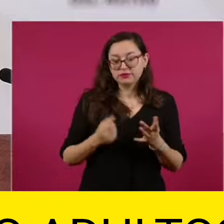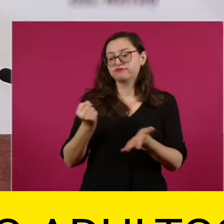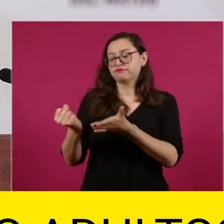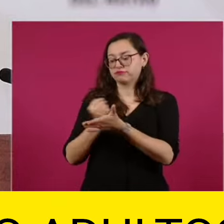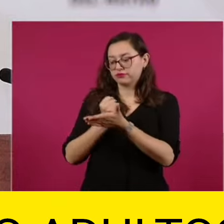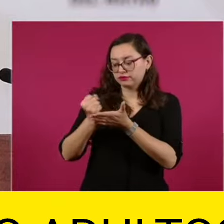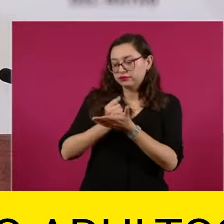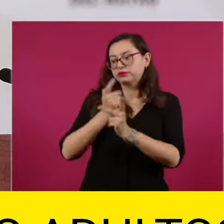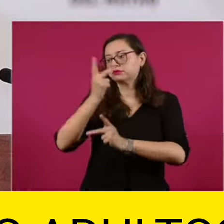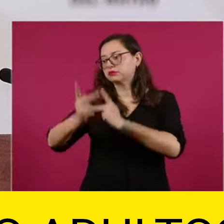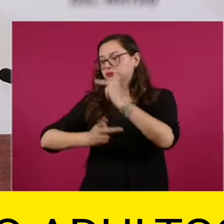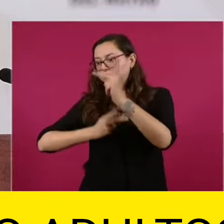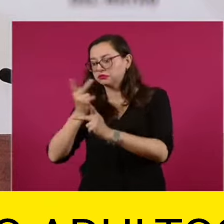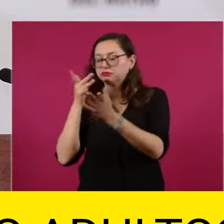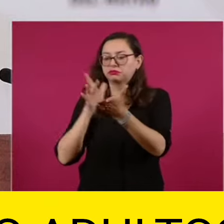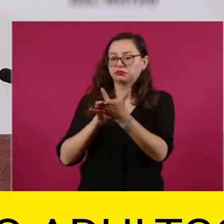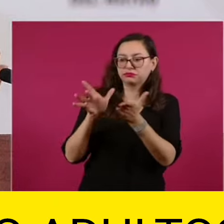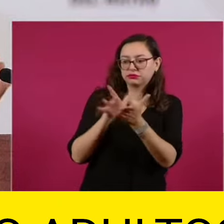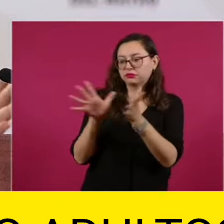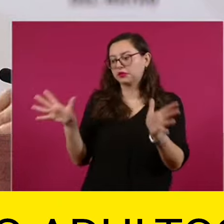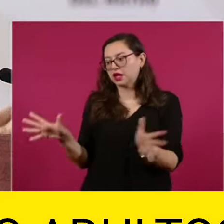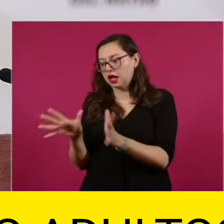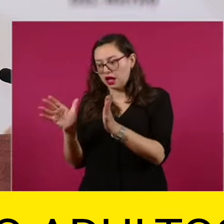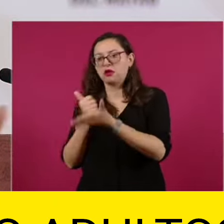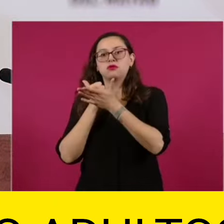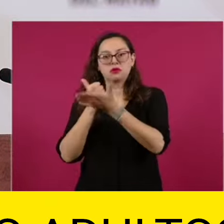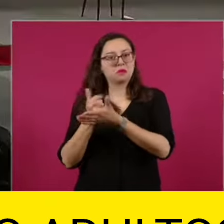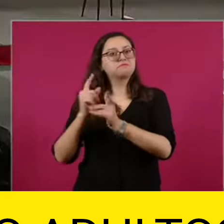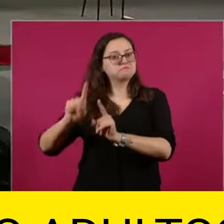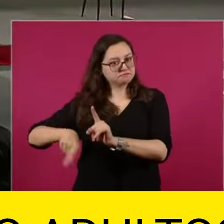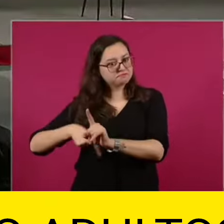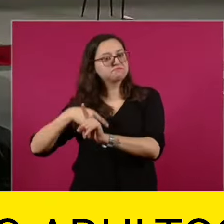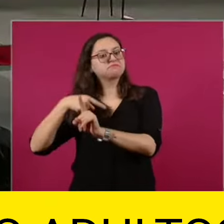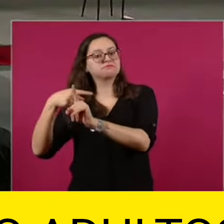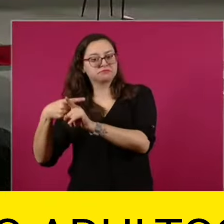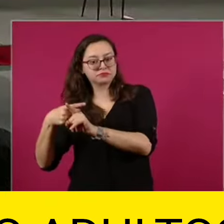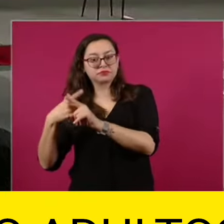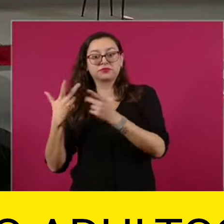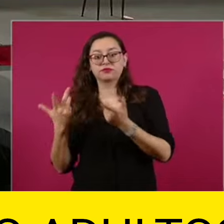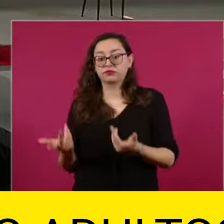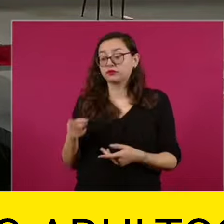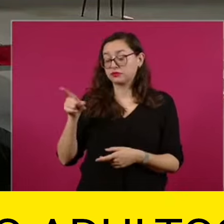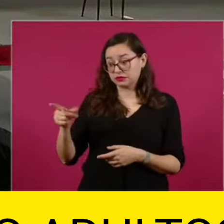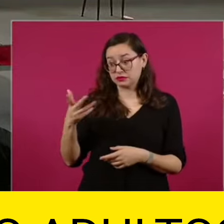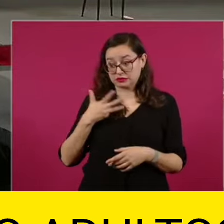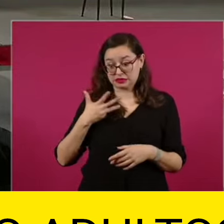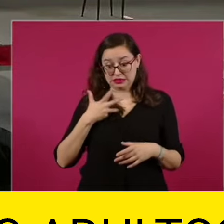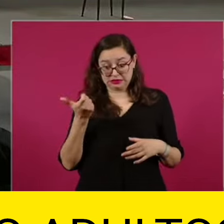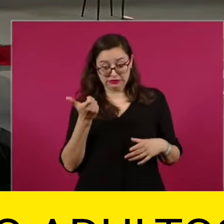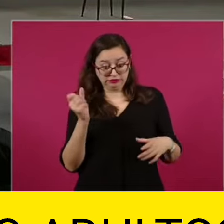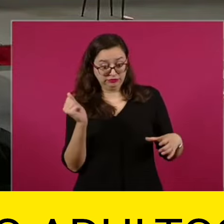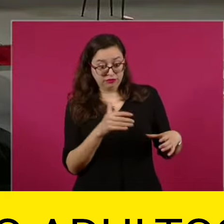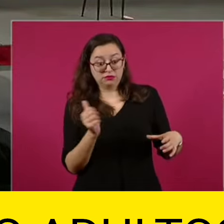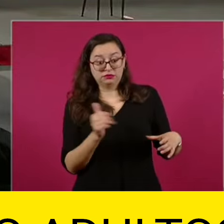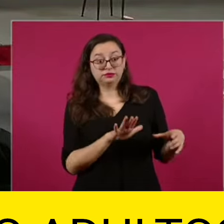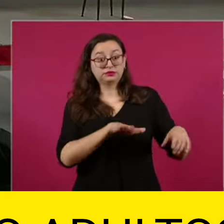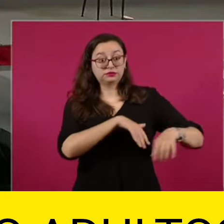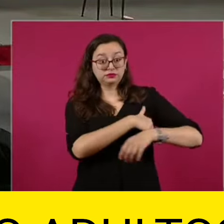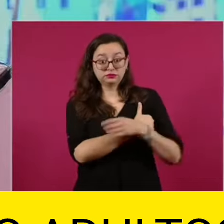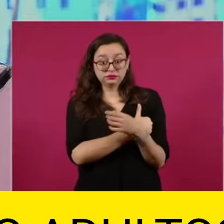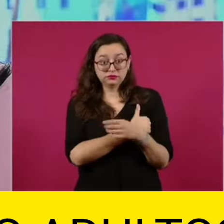seguridad social, como créditos, como poder tomar recursos de sus cuentas para salir adelante